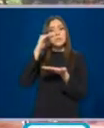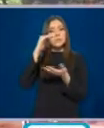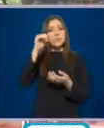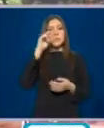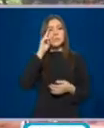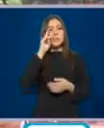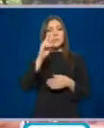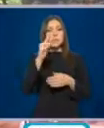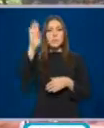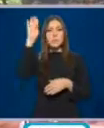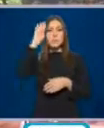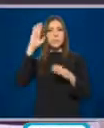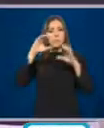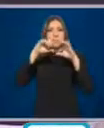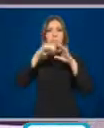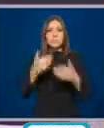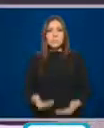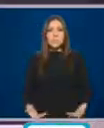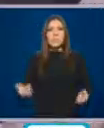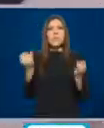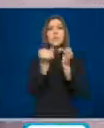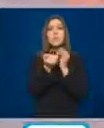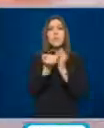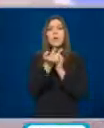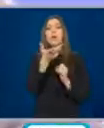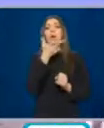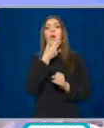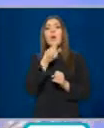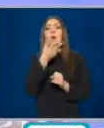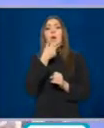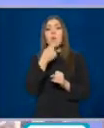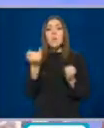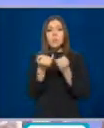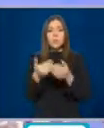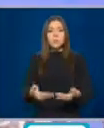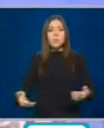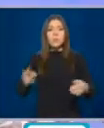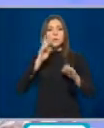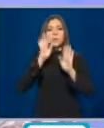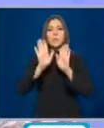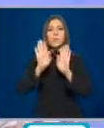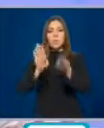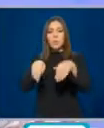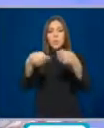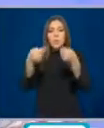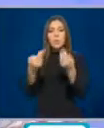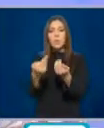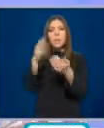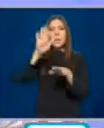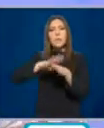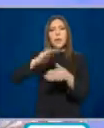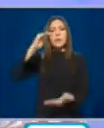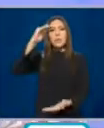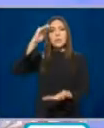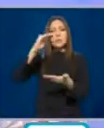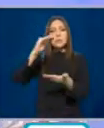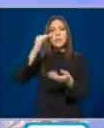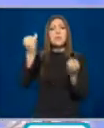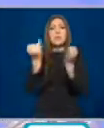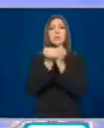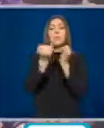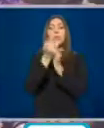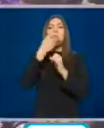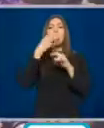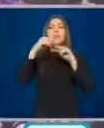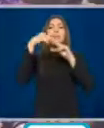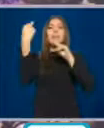están así. Hasta para los hombres, porque ya traen ciertos dobladillos, ¿no? Que hacen que se acorte todavía mucho más. Incluso el traje de baño de los hombres